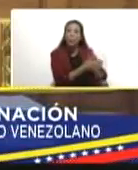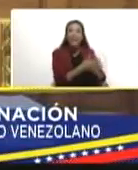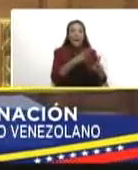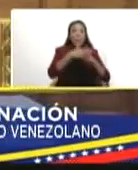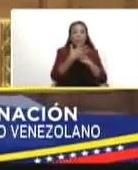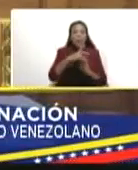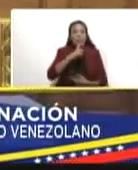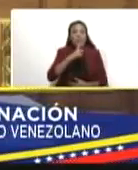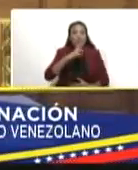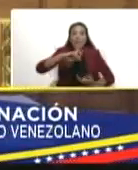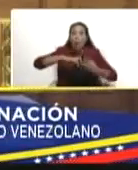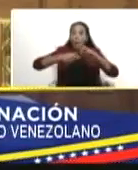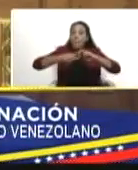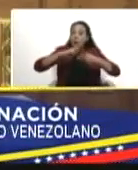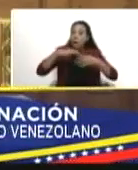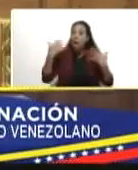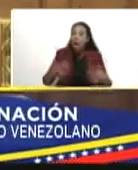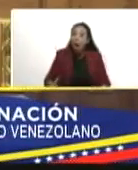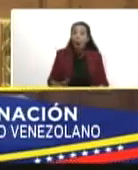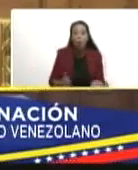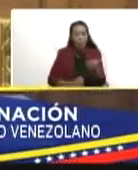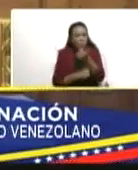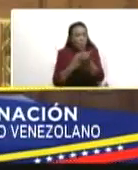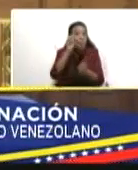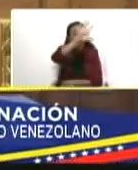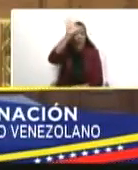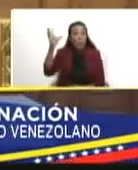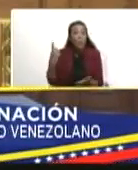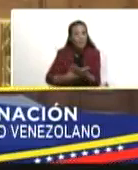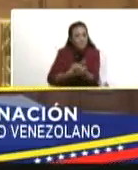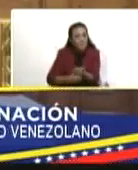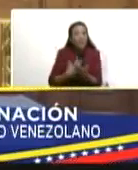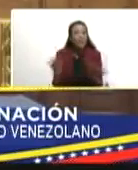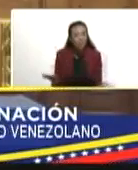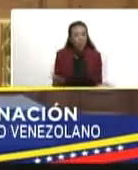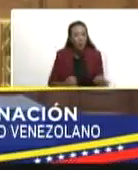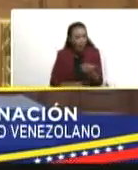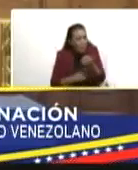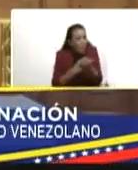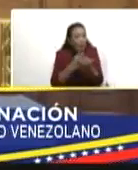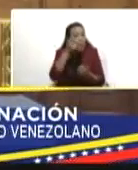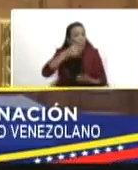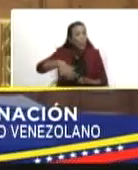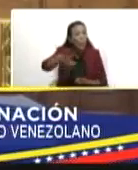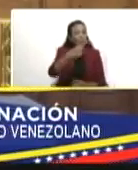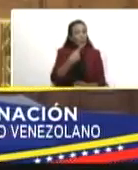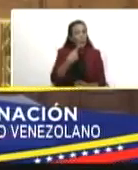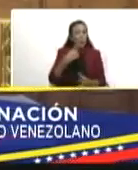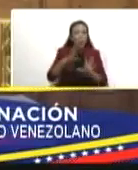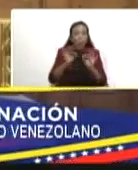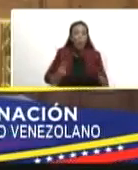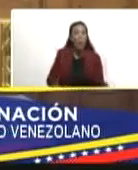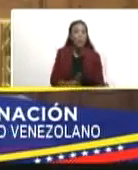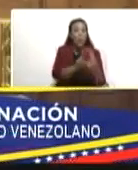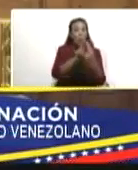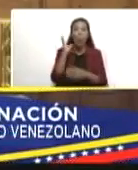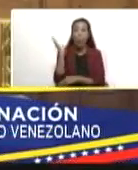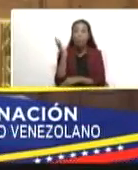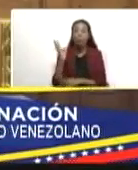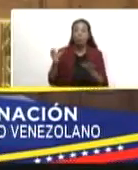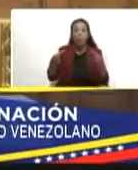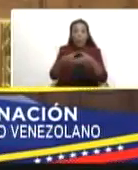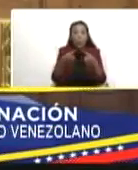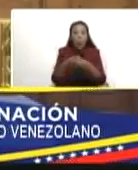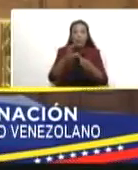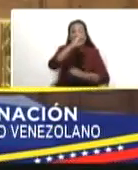grandes complejidades hemos contado con los pueblos hermanos por ello todos estos encuentros Cumbres